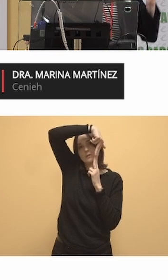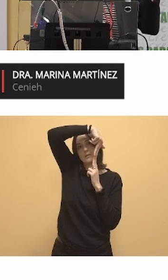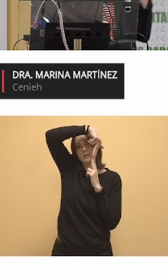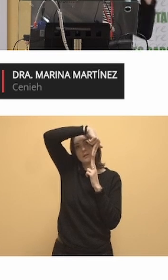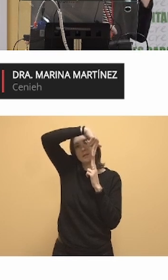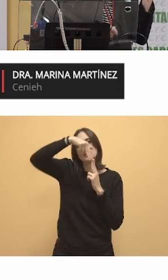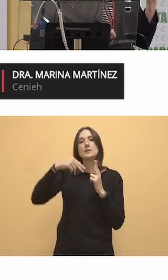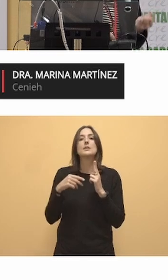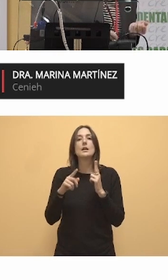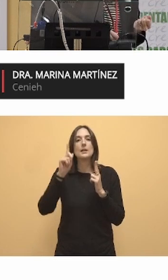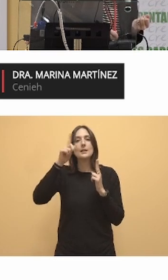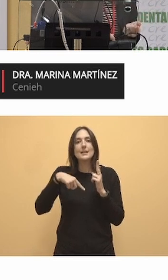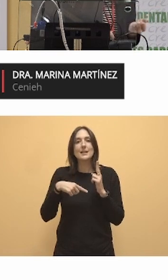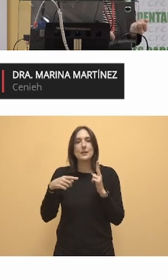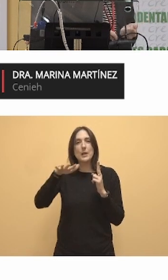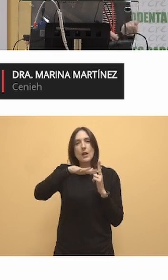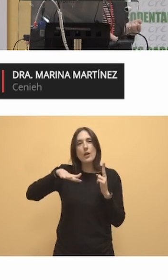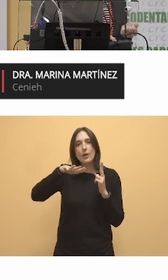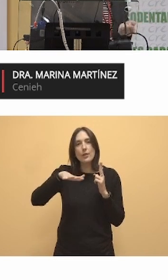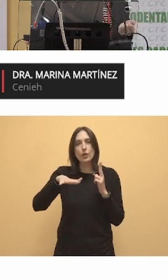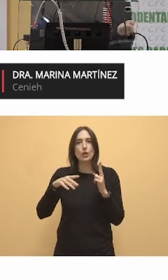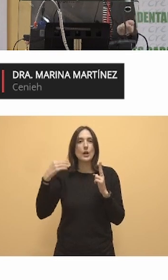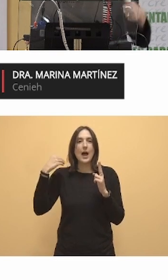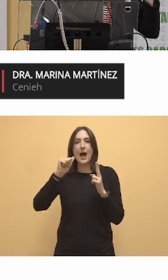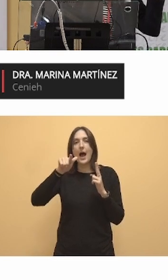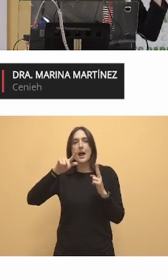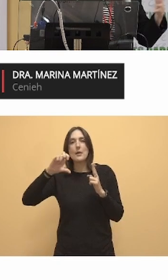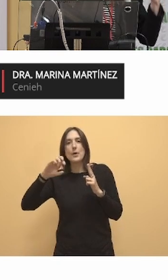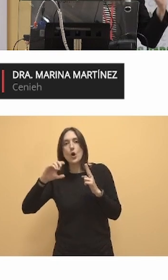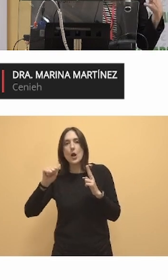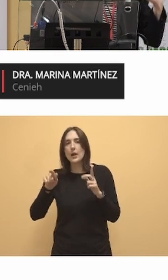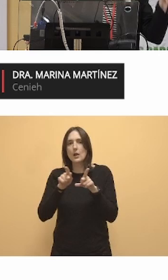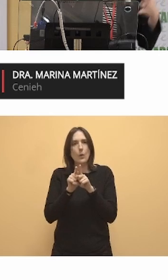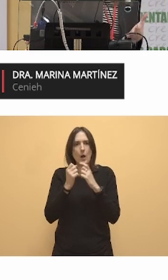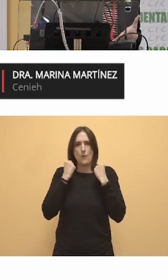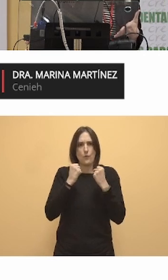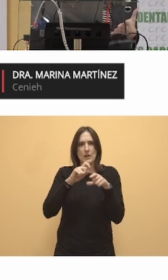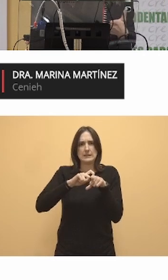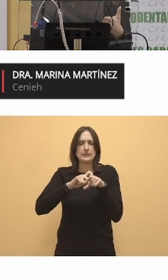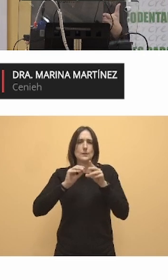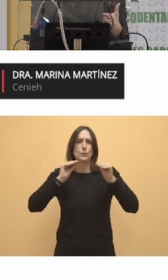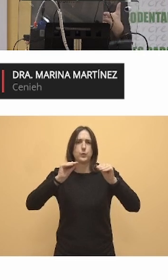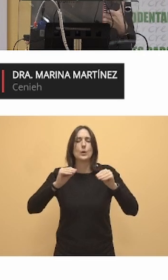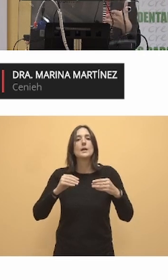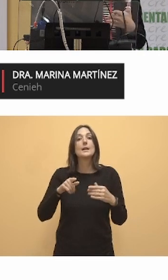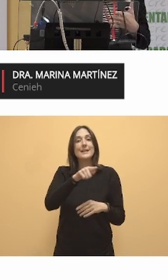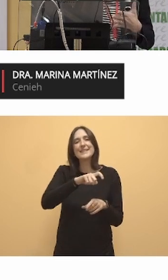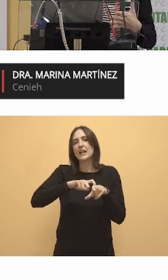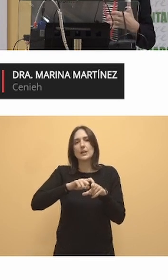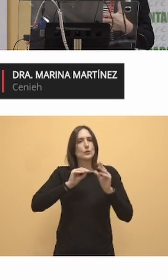un planum alveolar muy pronunciado. Estos son rasgos primitivos que caracterizan a este